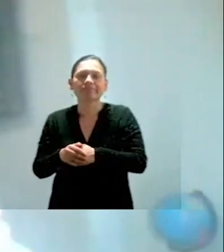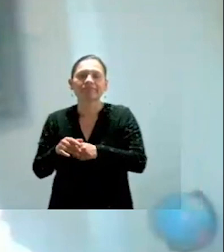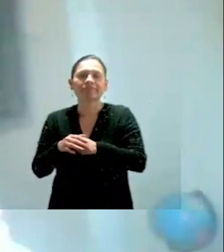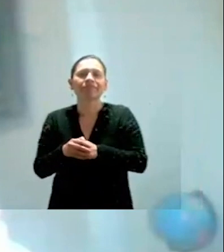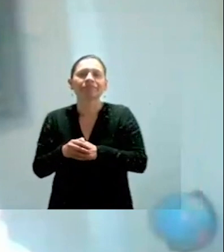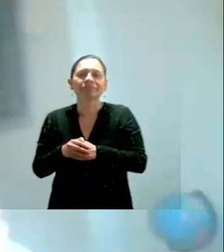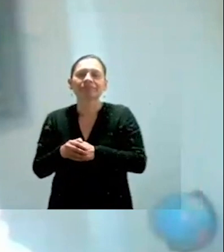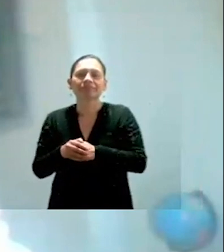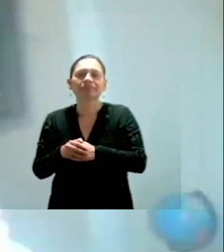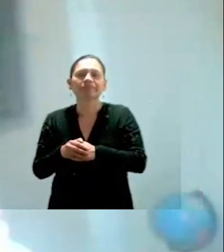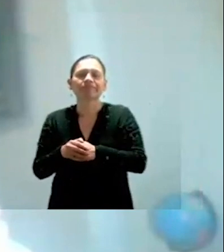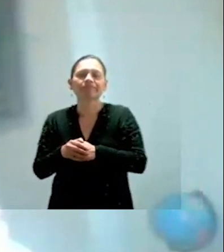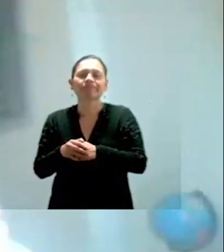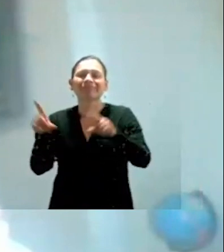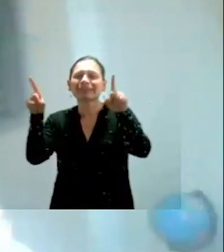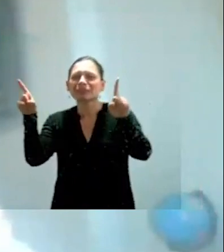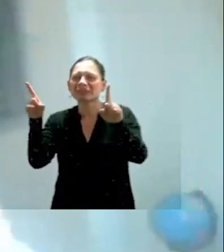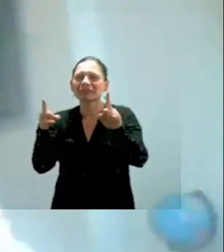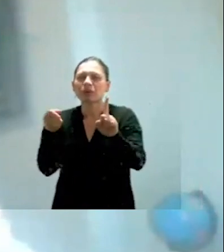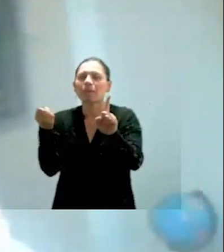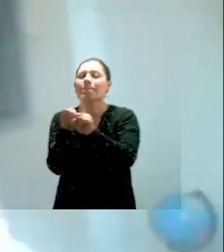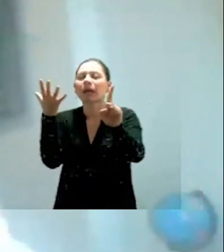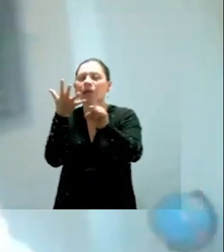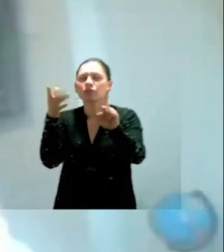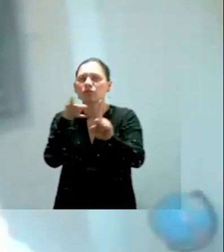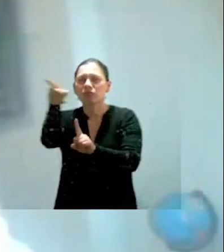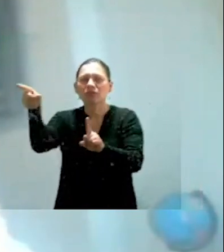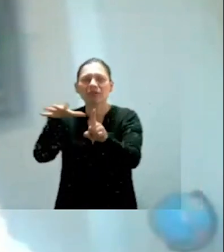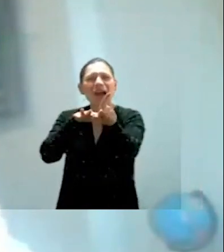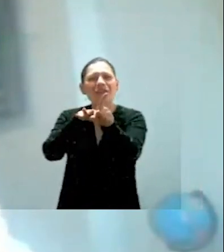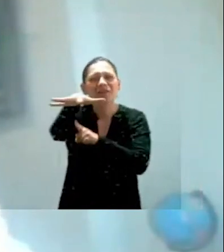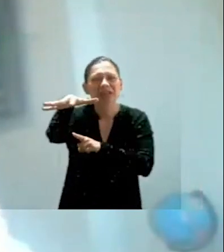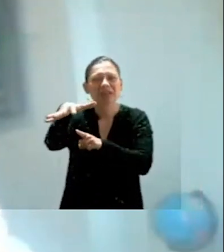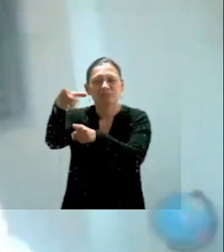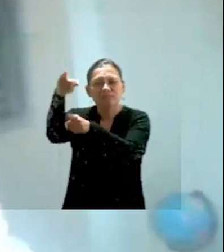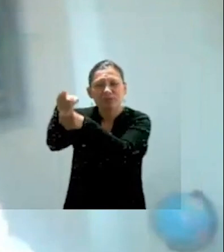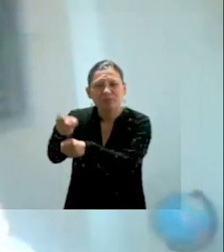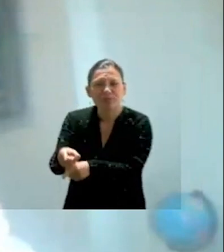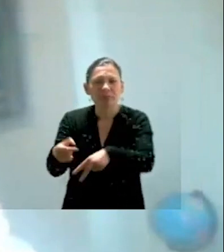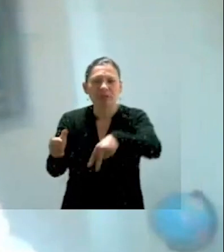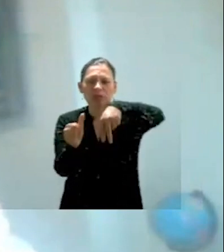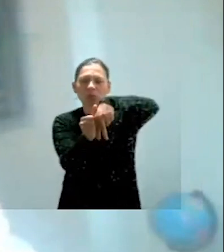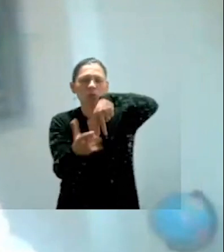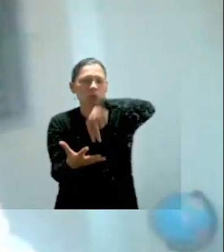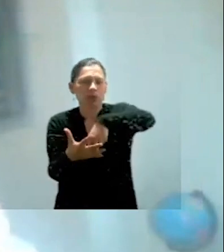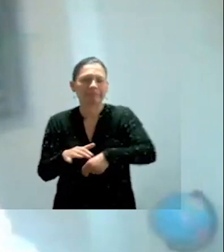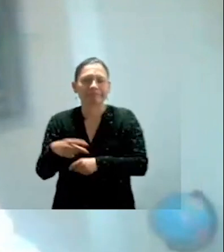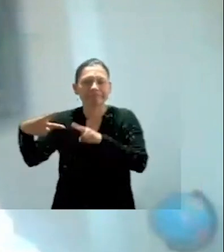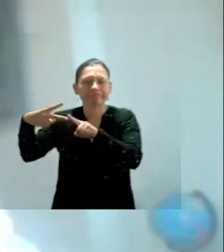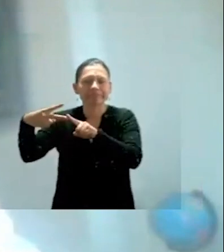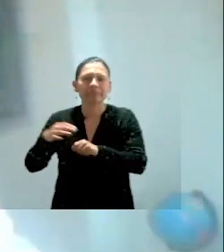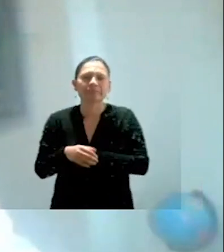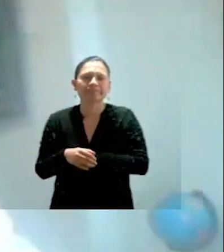embargo, esto de la desconfianza, pues es un asunto que no se va a solucionar ni hoy, ni mañana, ni